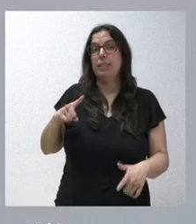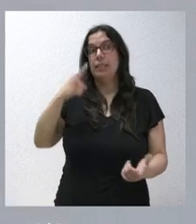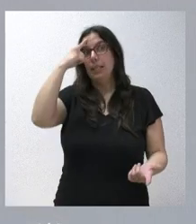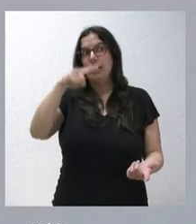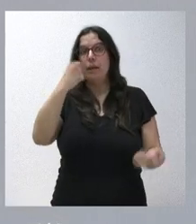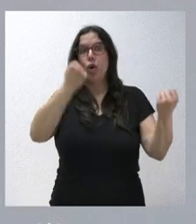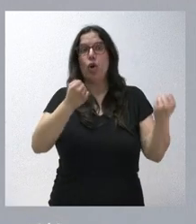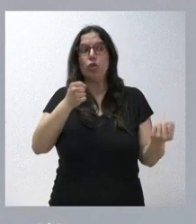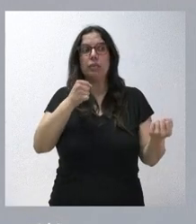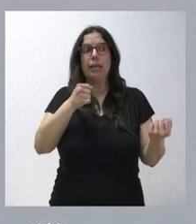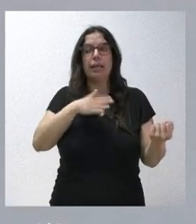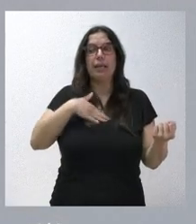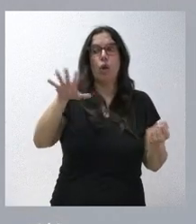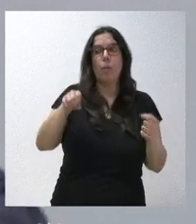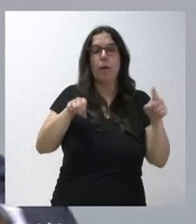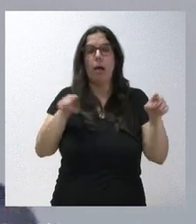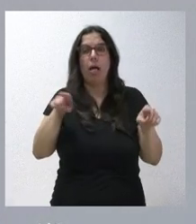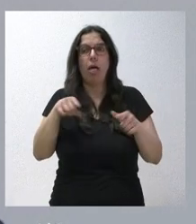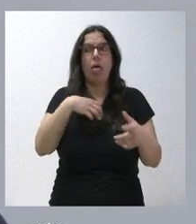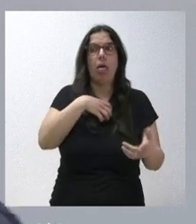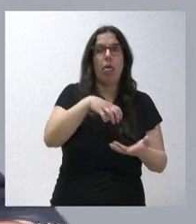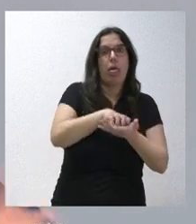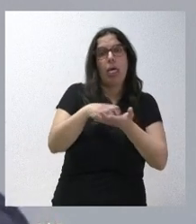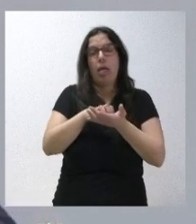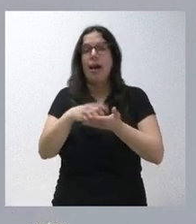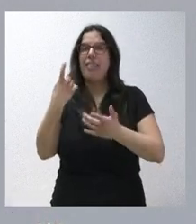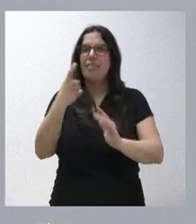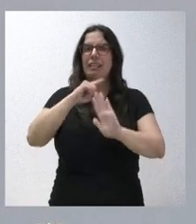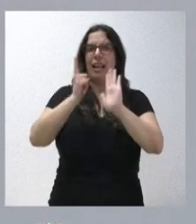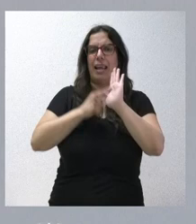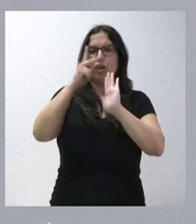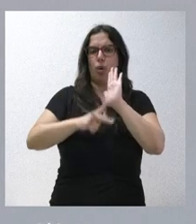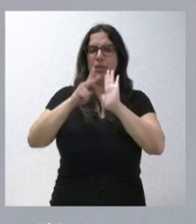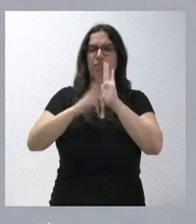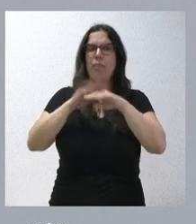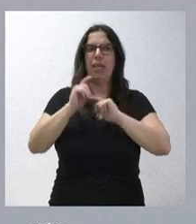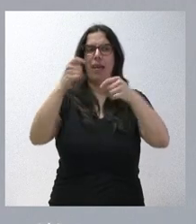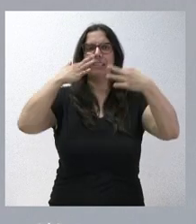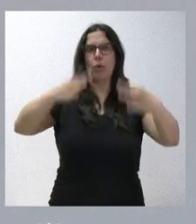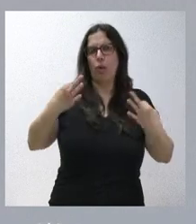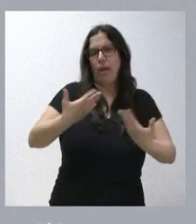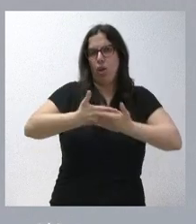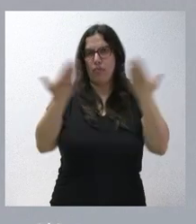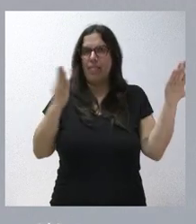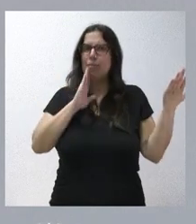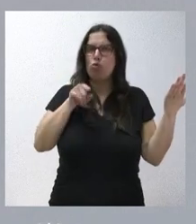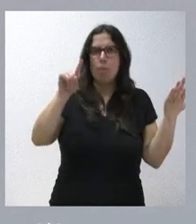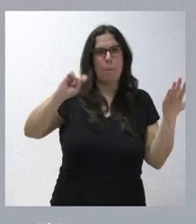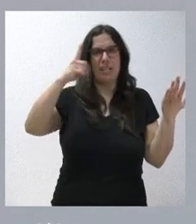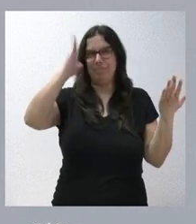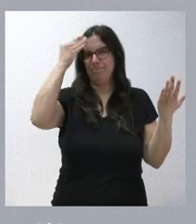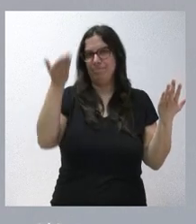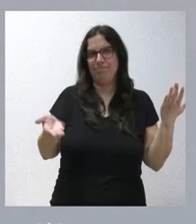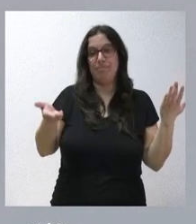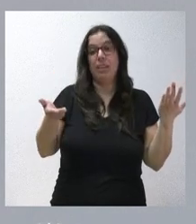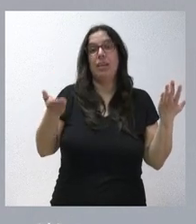vehículos quieren adquirir y por tanto que exista una norma que de seguridad que dé confianza Sería lo más oportuno y por tanto que el conjunto